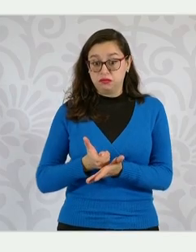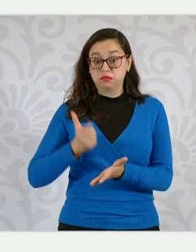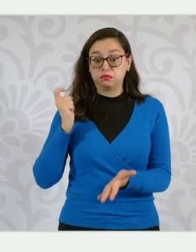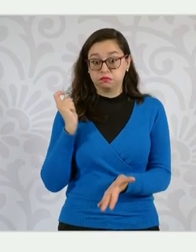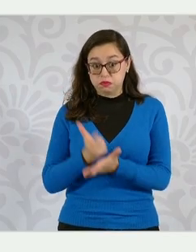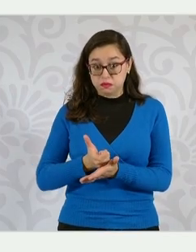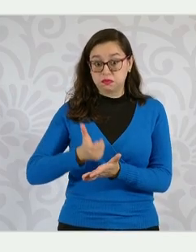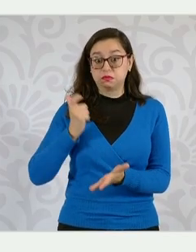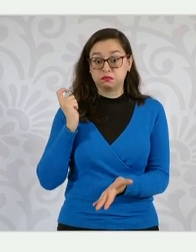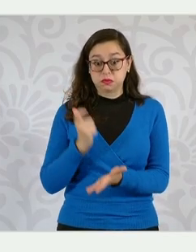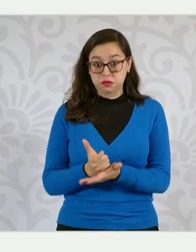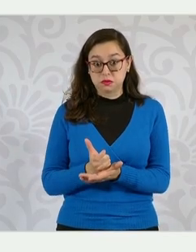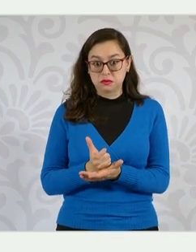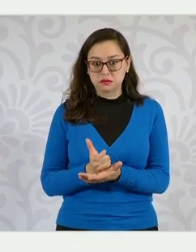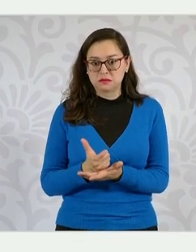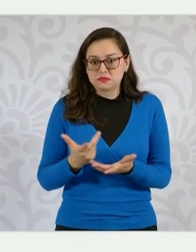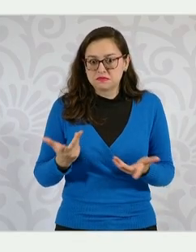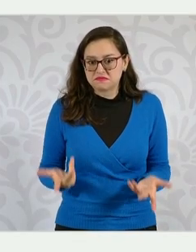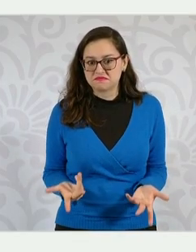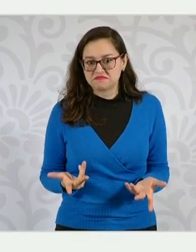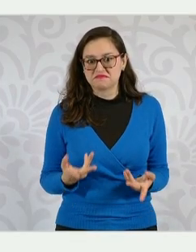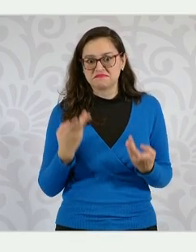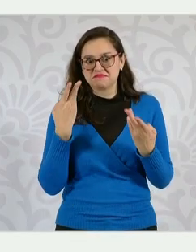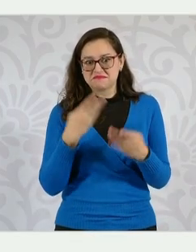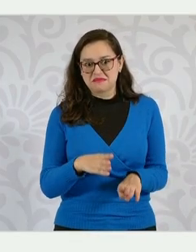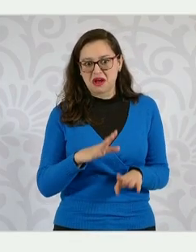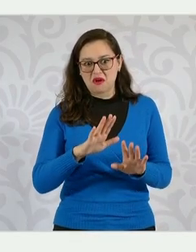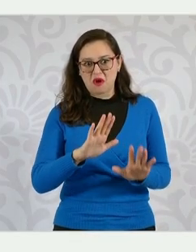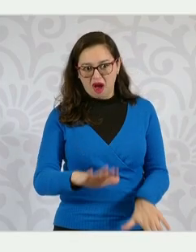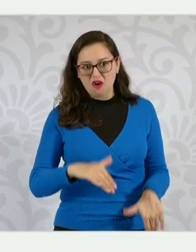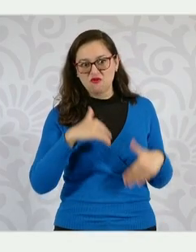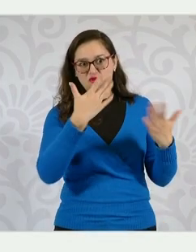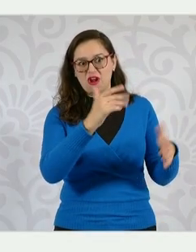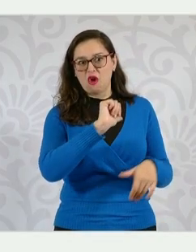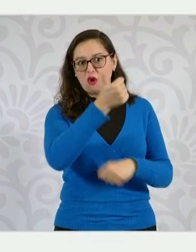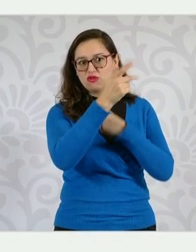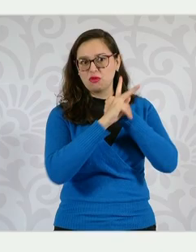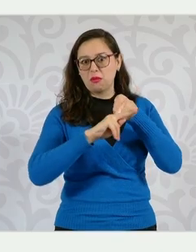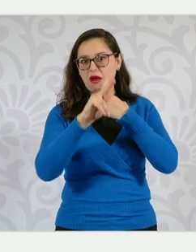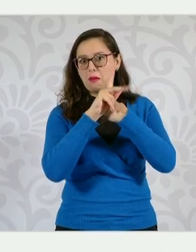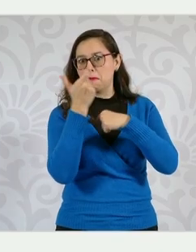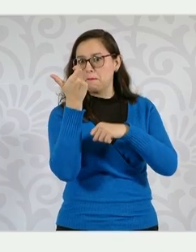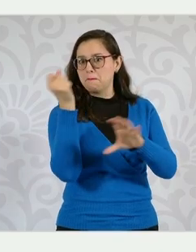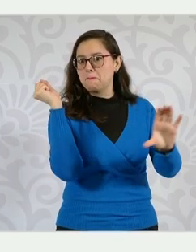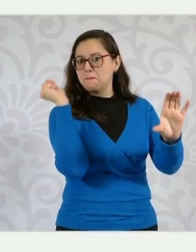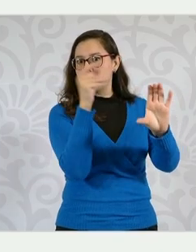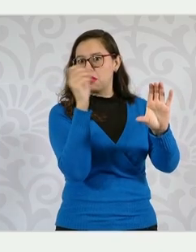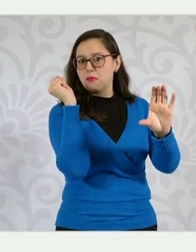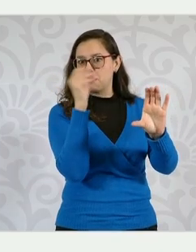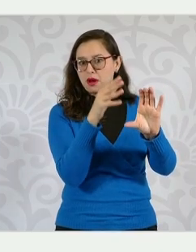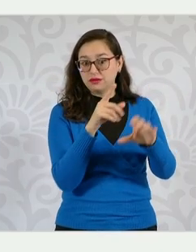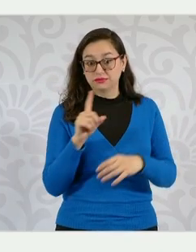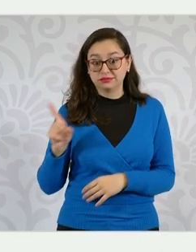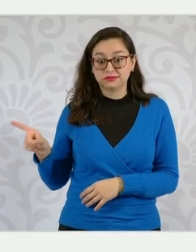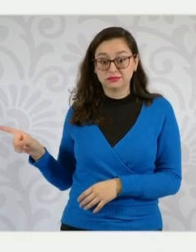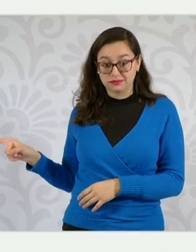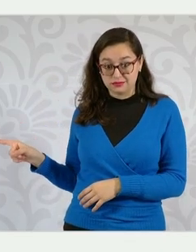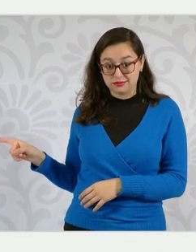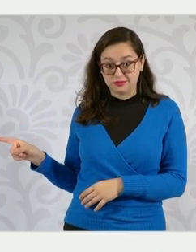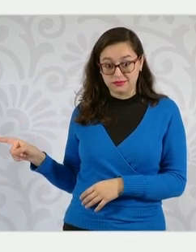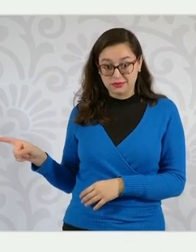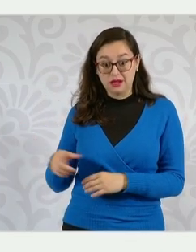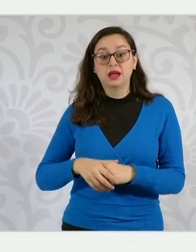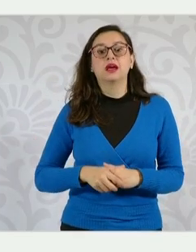depositados en cuentas de Numba en el extranjero. Los de los cuadros de abajo fueron hechos